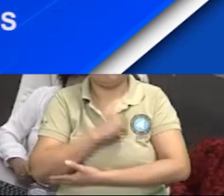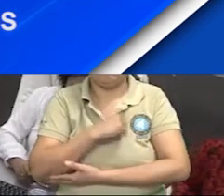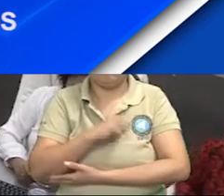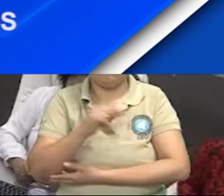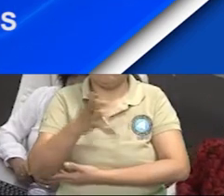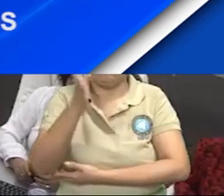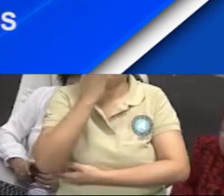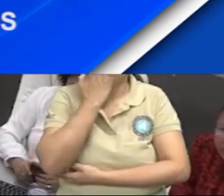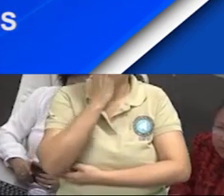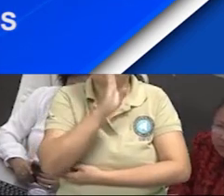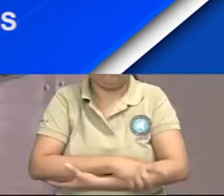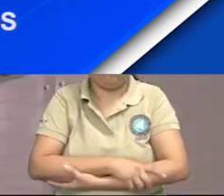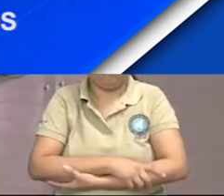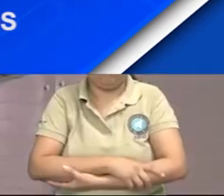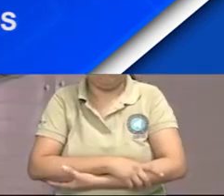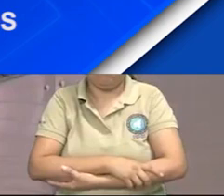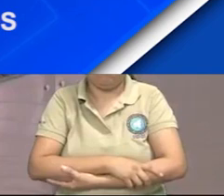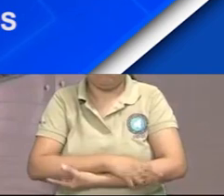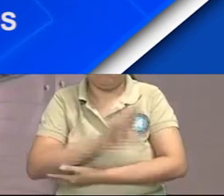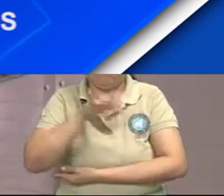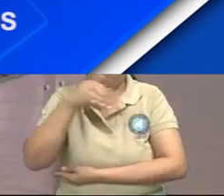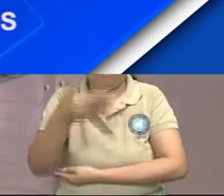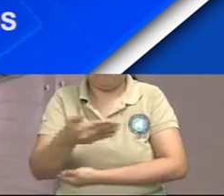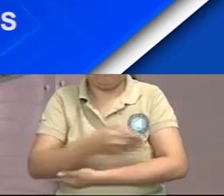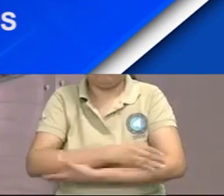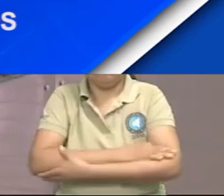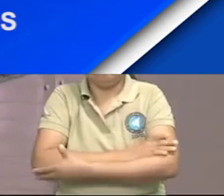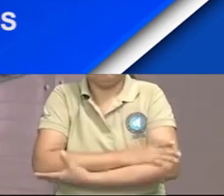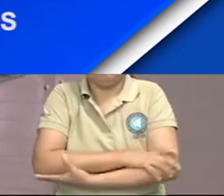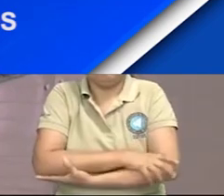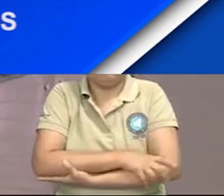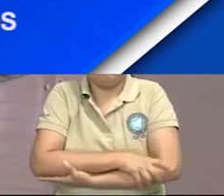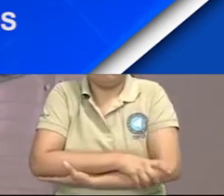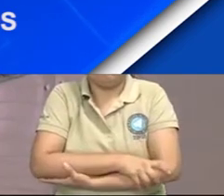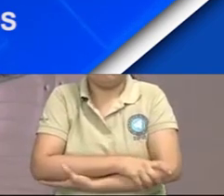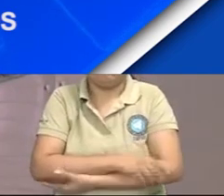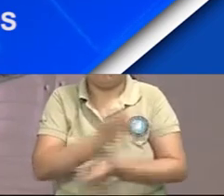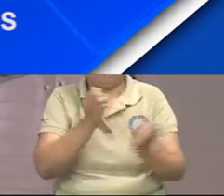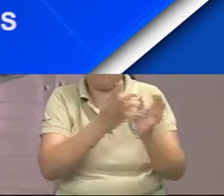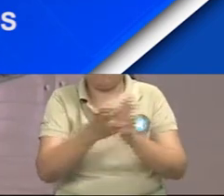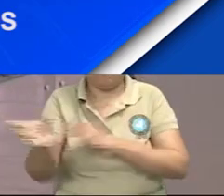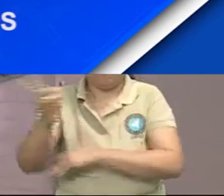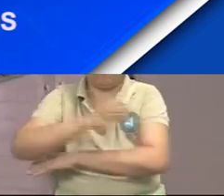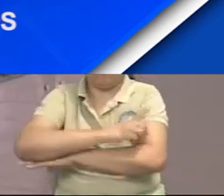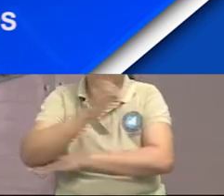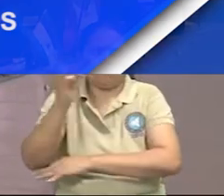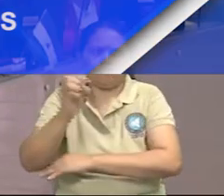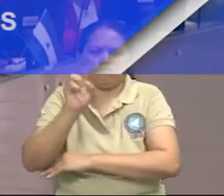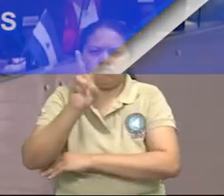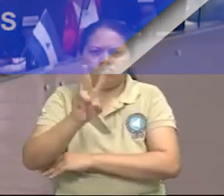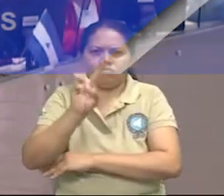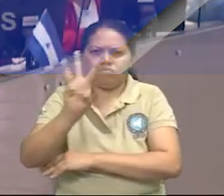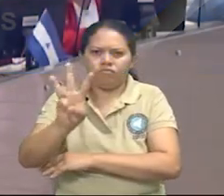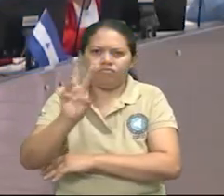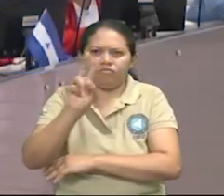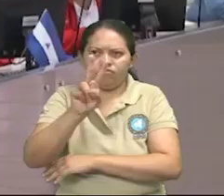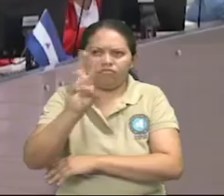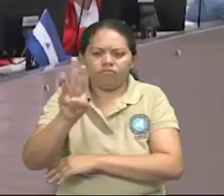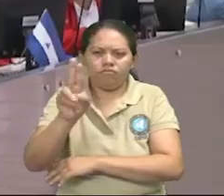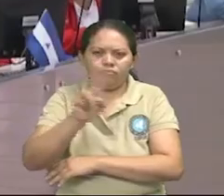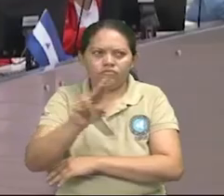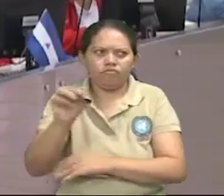15 días luego de ser publicada la convocatoria en la gaceta Diario Oficial noticias 12